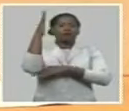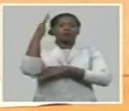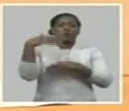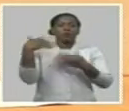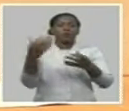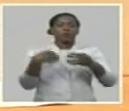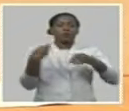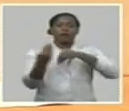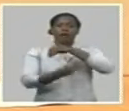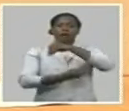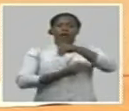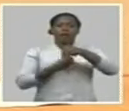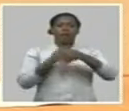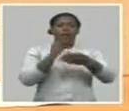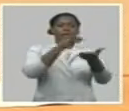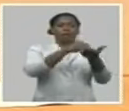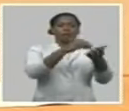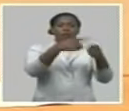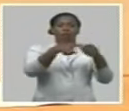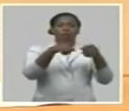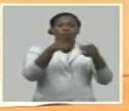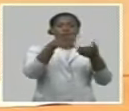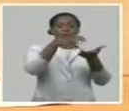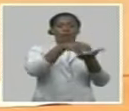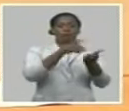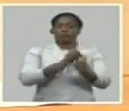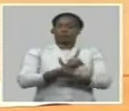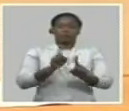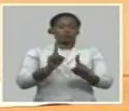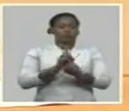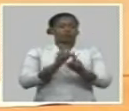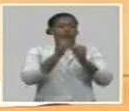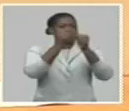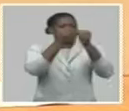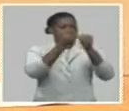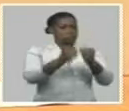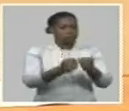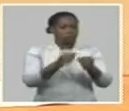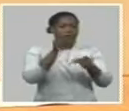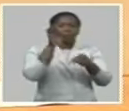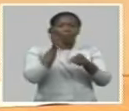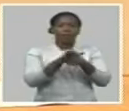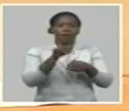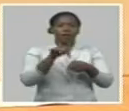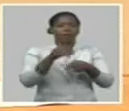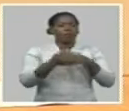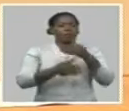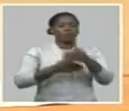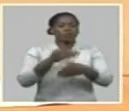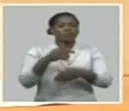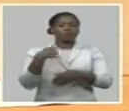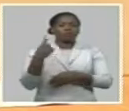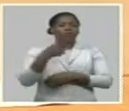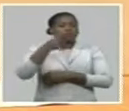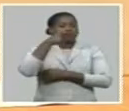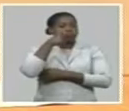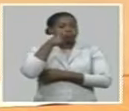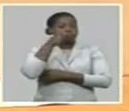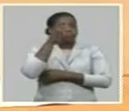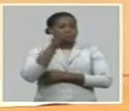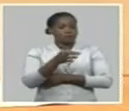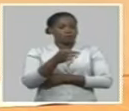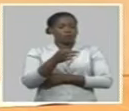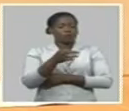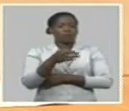y eso es un proceso que comenzó hoy marchó bien hoy le daremos seguimiento en los próximos días y como bien se ha hablado aquí